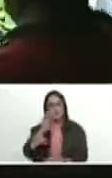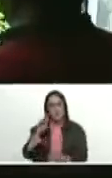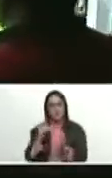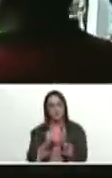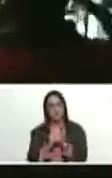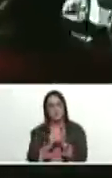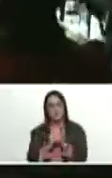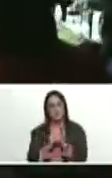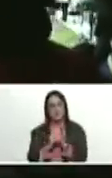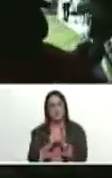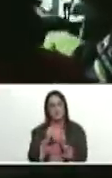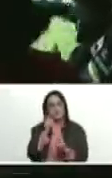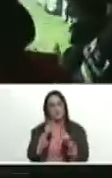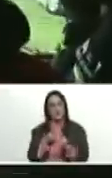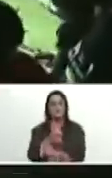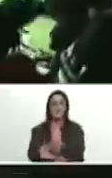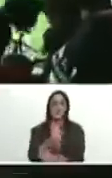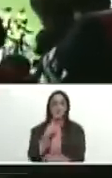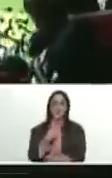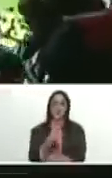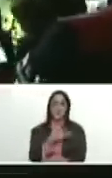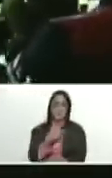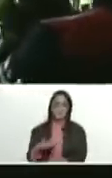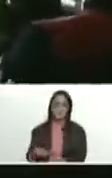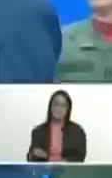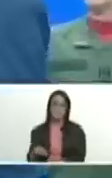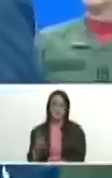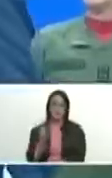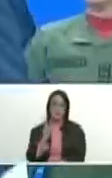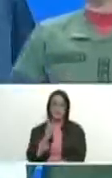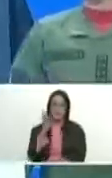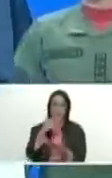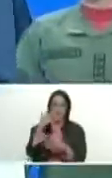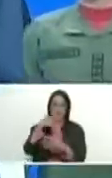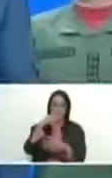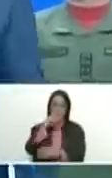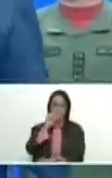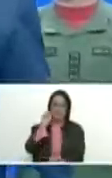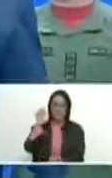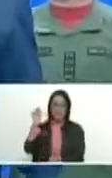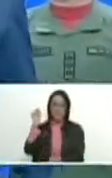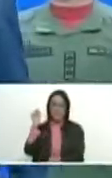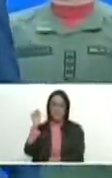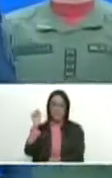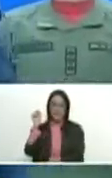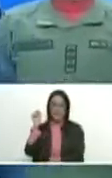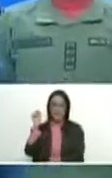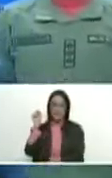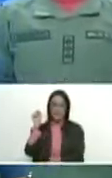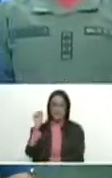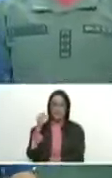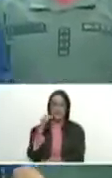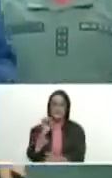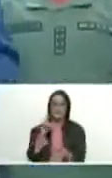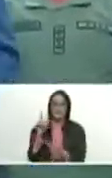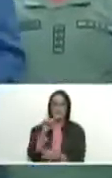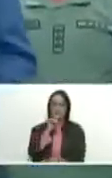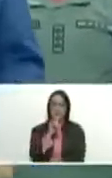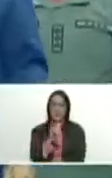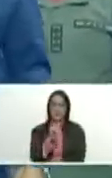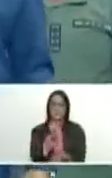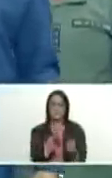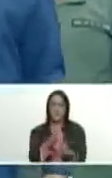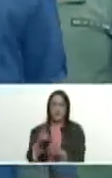24.000 graduandos. Ha dicho el presidente constitucional Nicolás Maduro que ha anunciado el